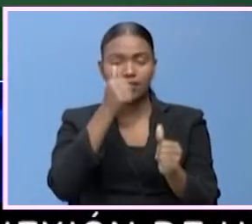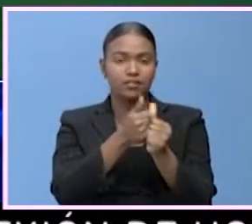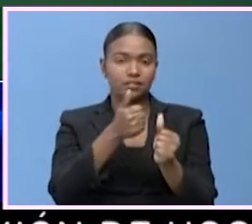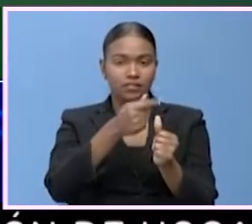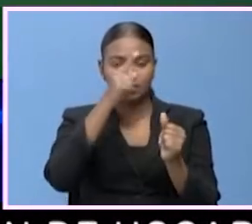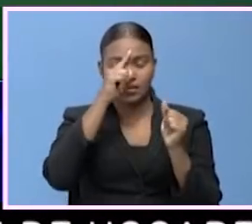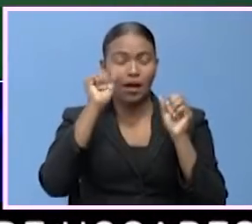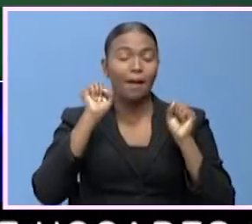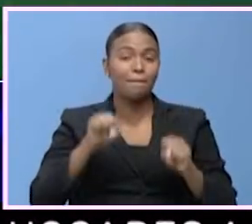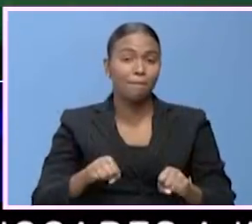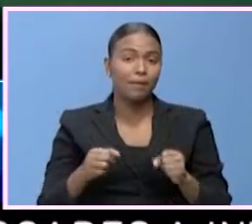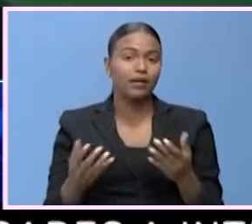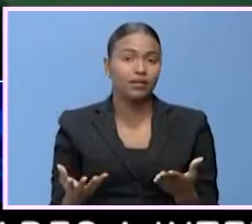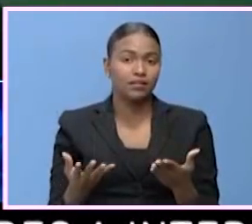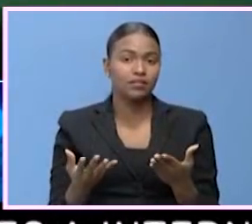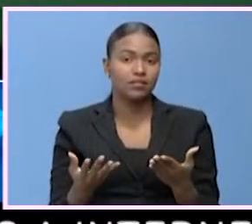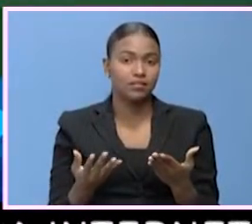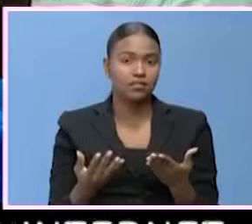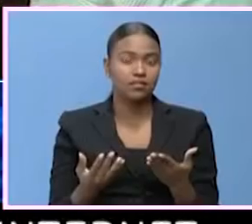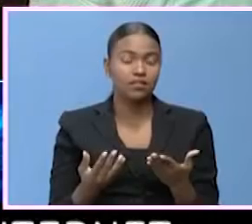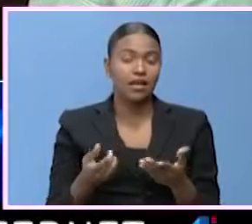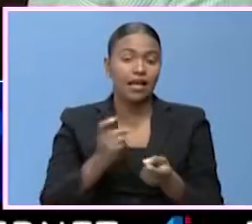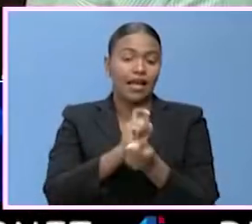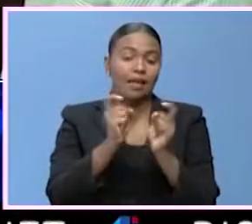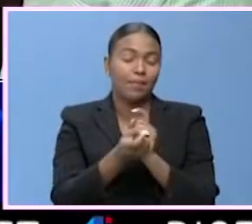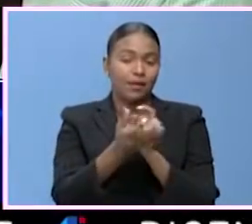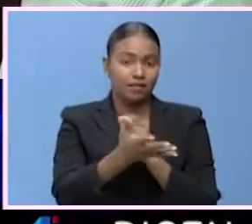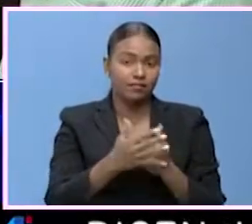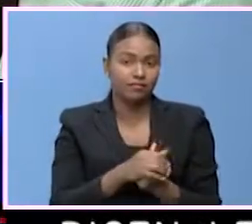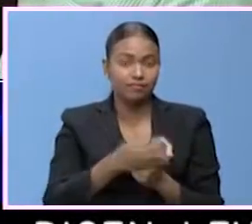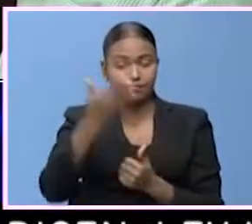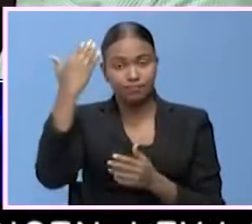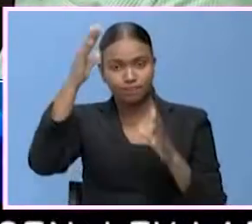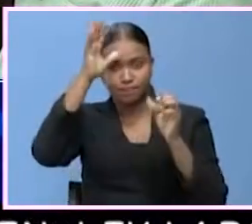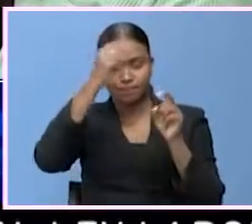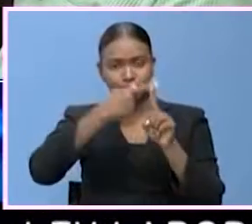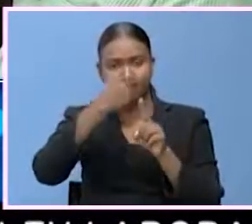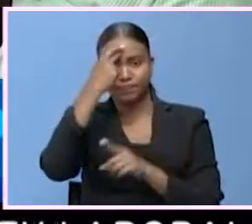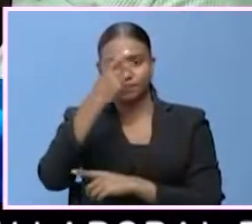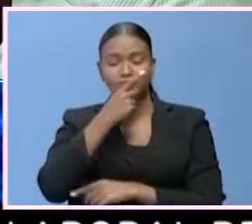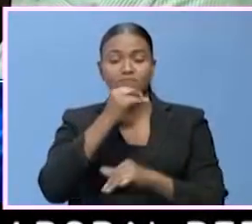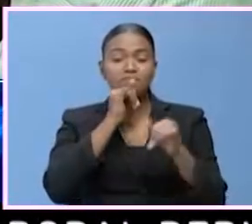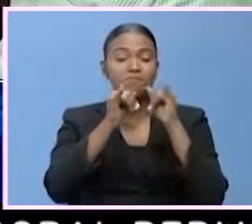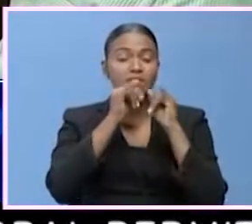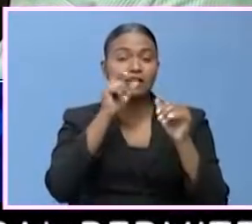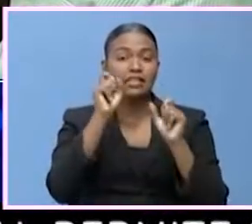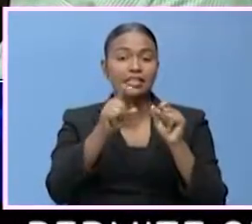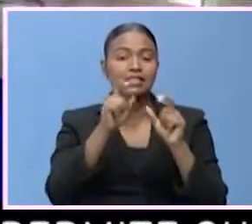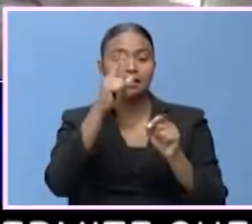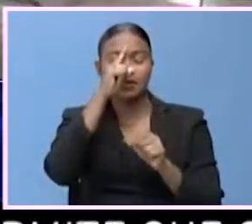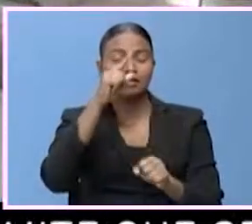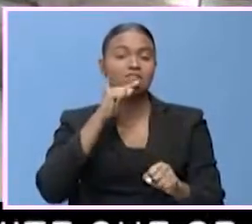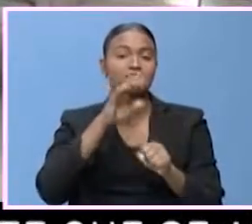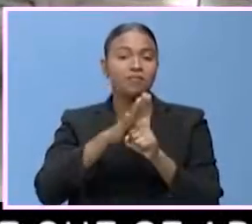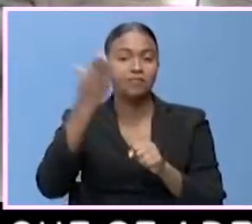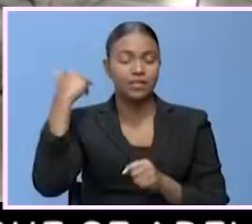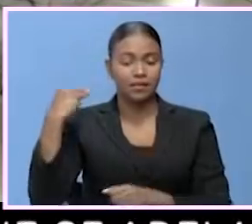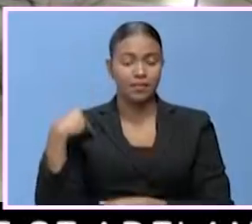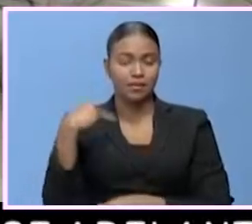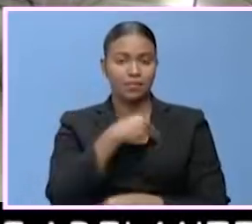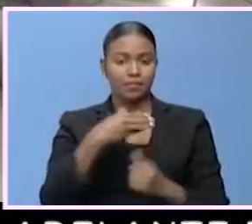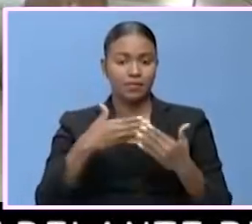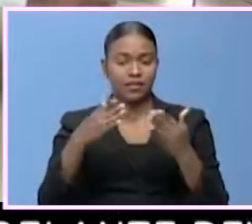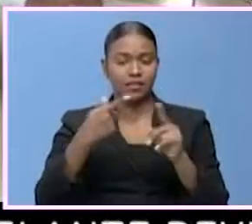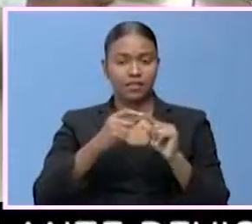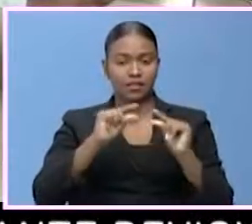para que se pueda enmendar. El expresidente de la República fue entrevistado en el marco de la juramentación de exmiembros fundadores